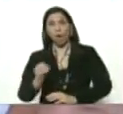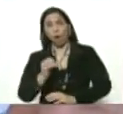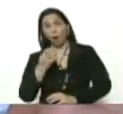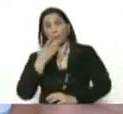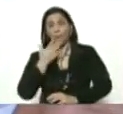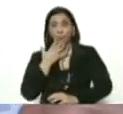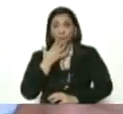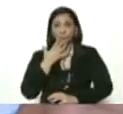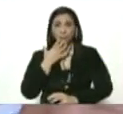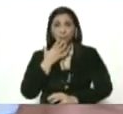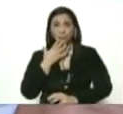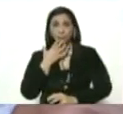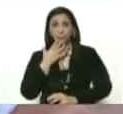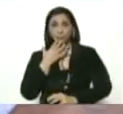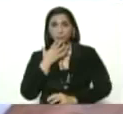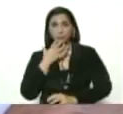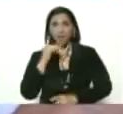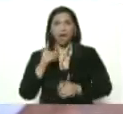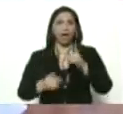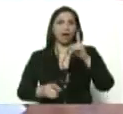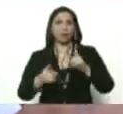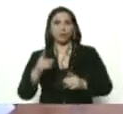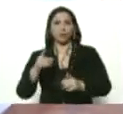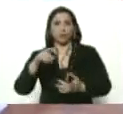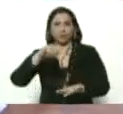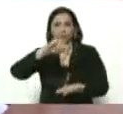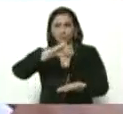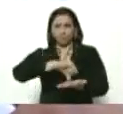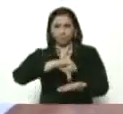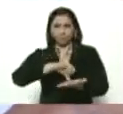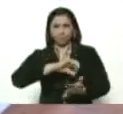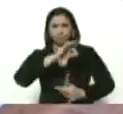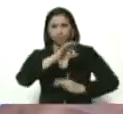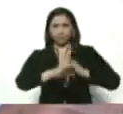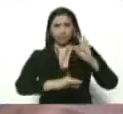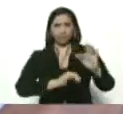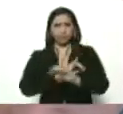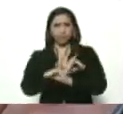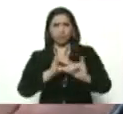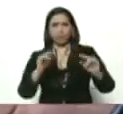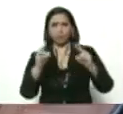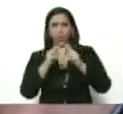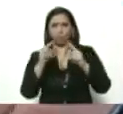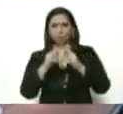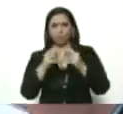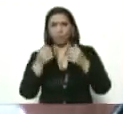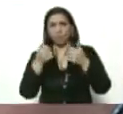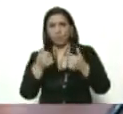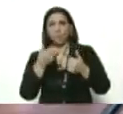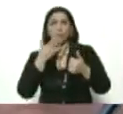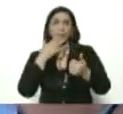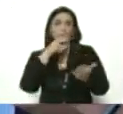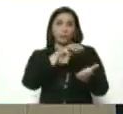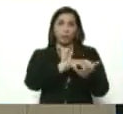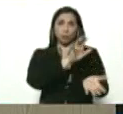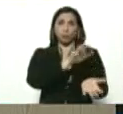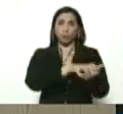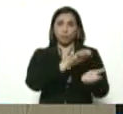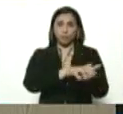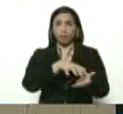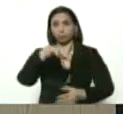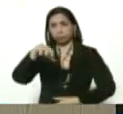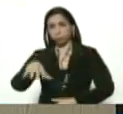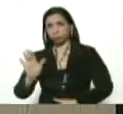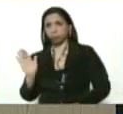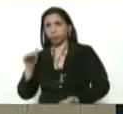de algunos de los focos que ya conocemos bien como es el caso del estado es parte del estado aragua